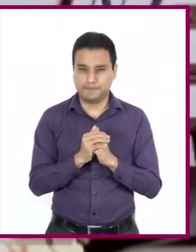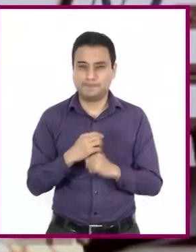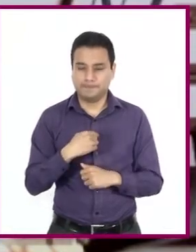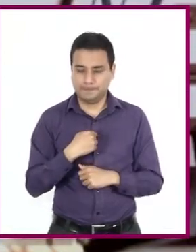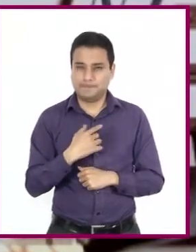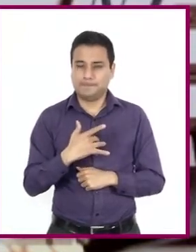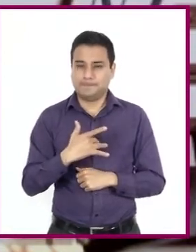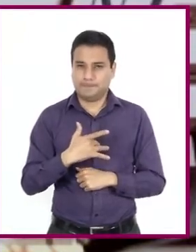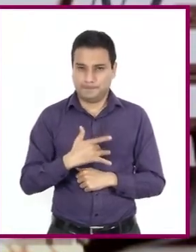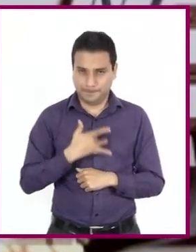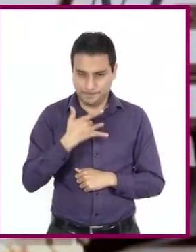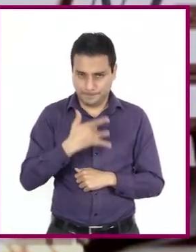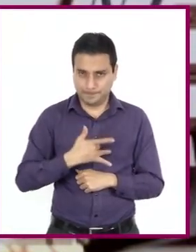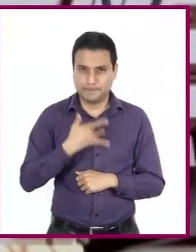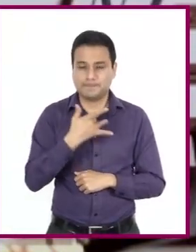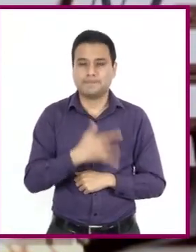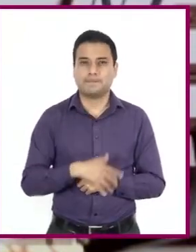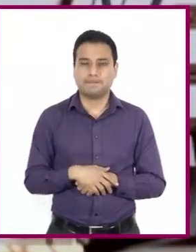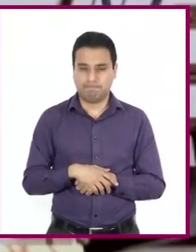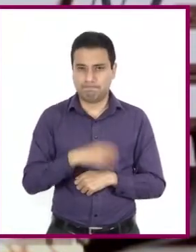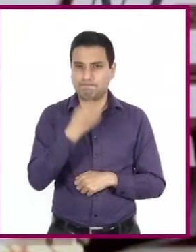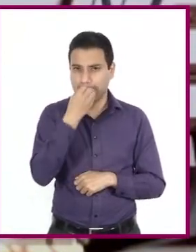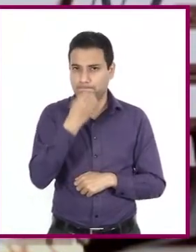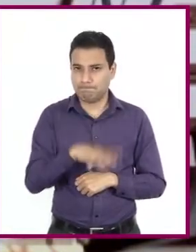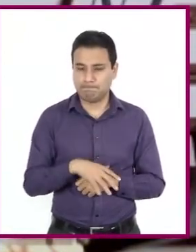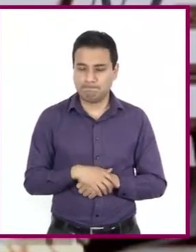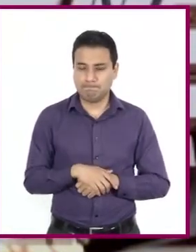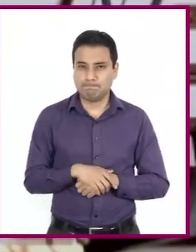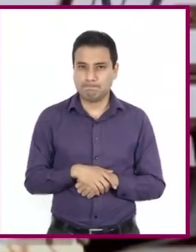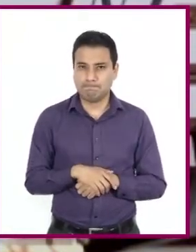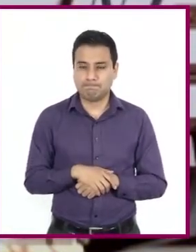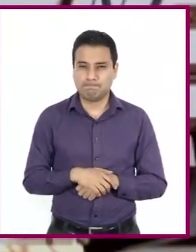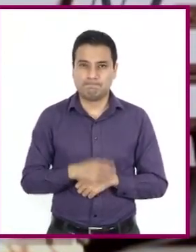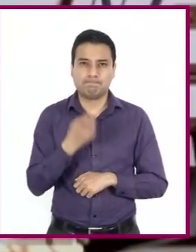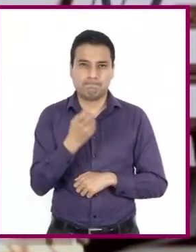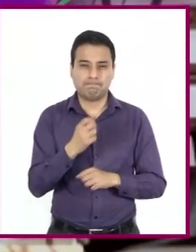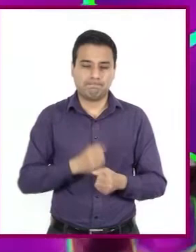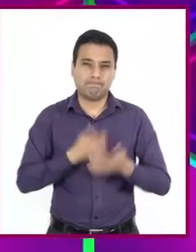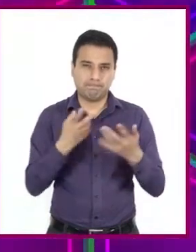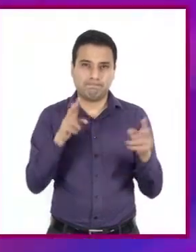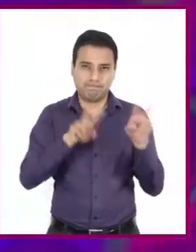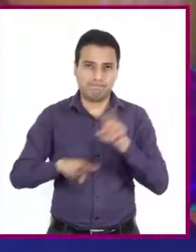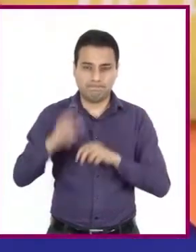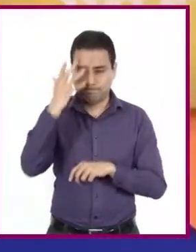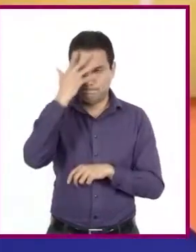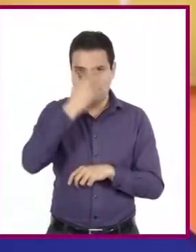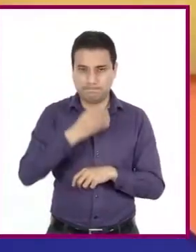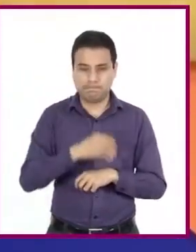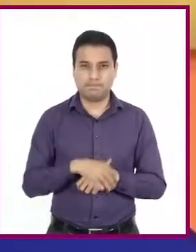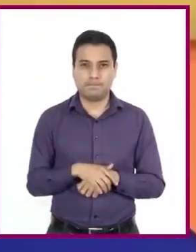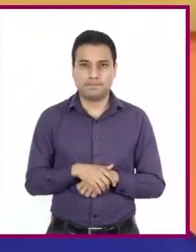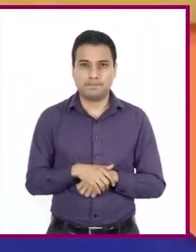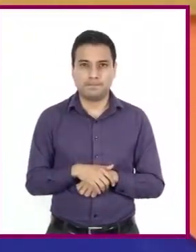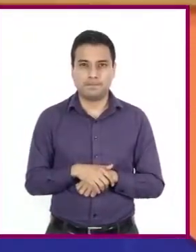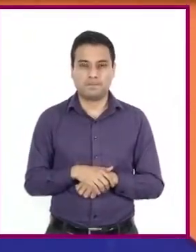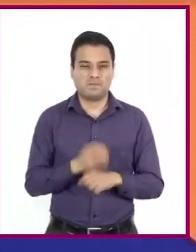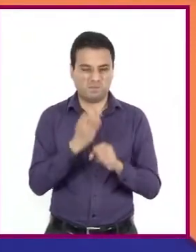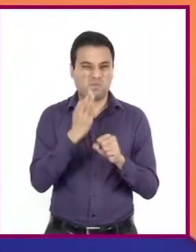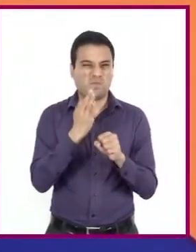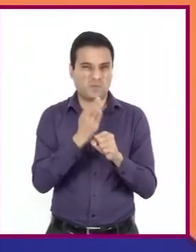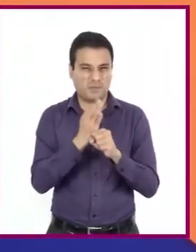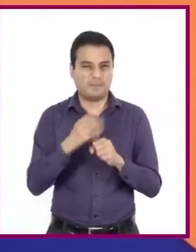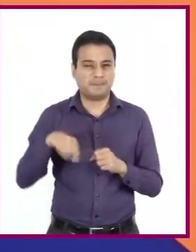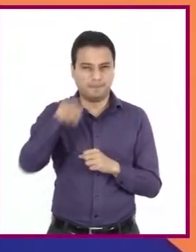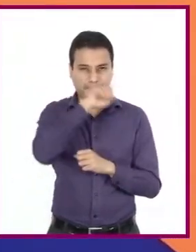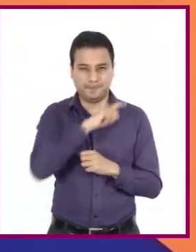sentido y le dan una carga adicional a los poemas gráficos. Para poner en práctica lo visto,